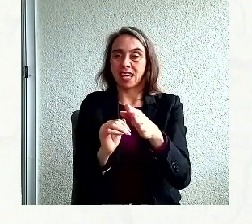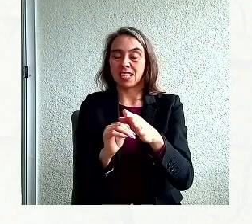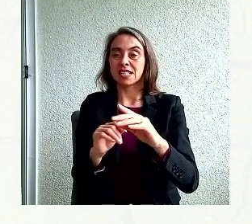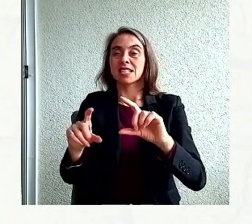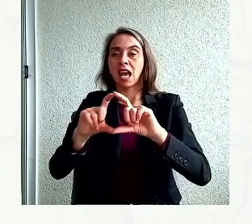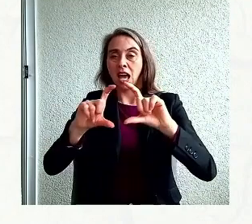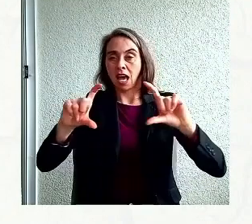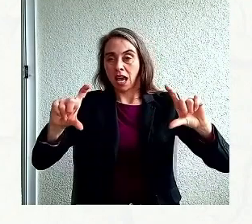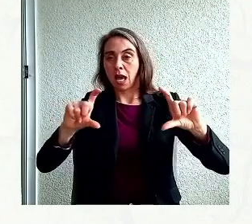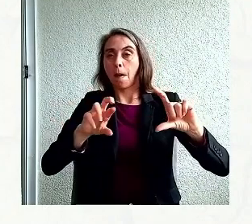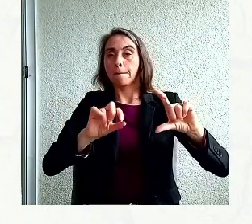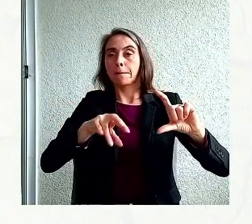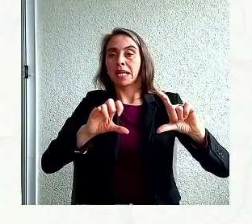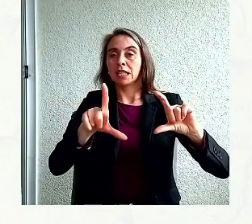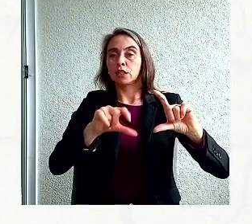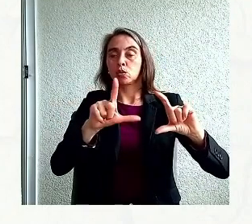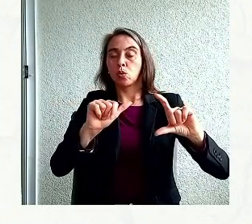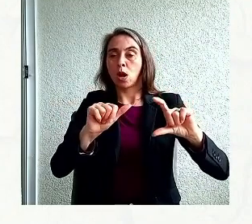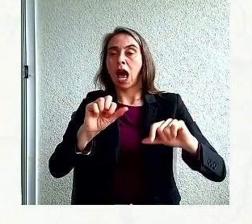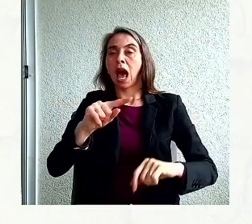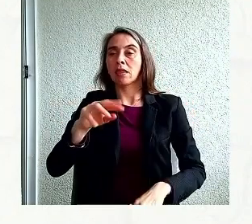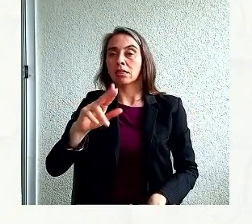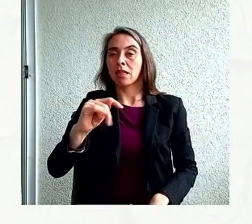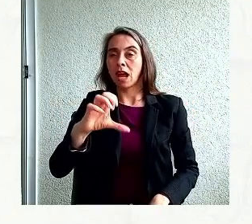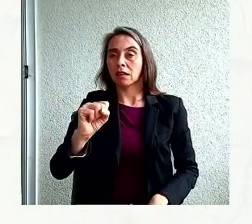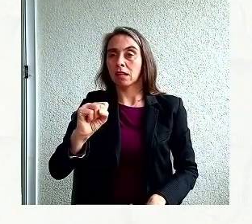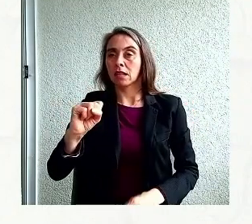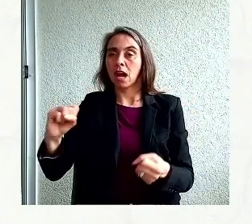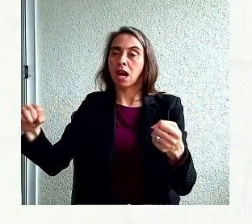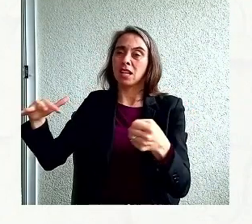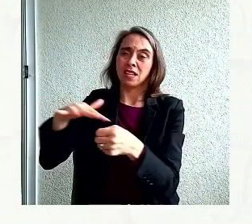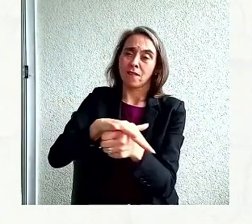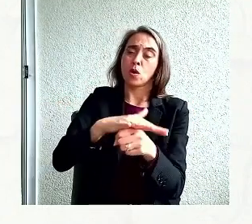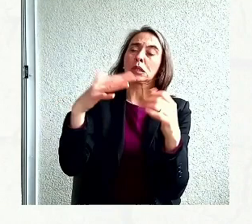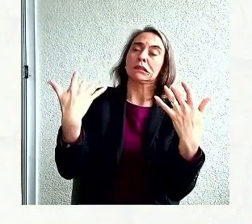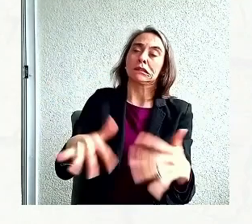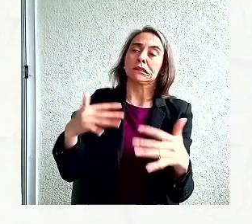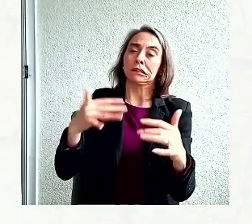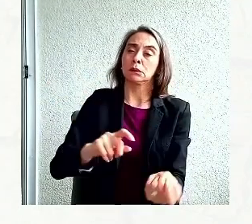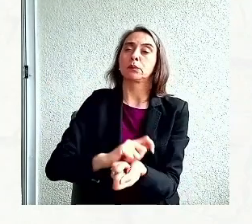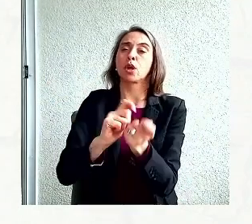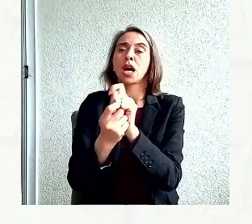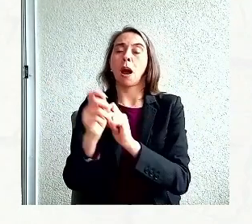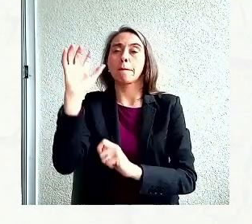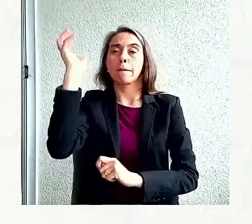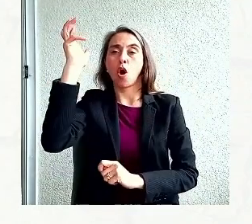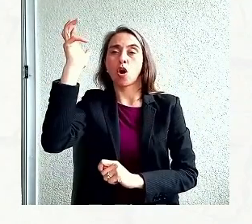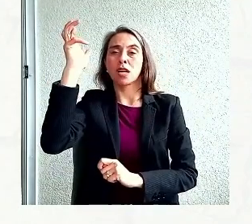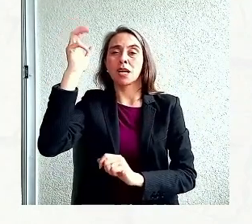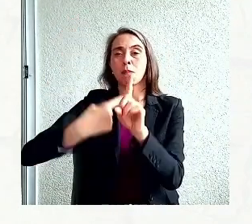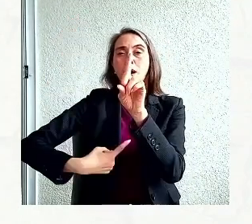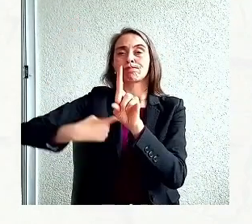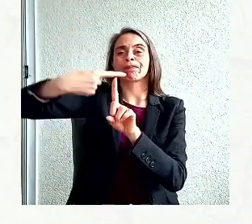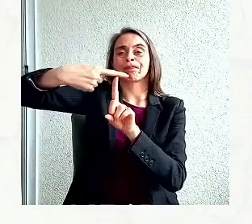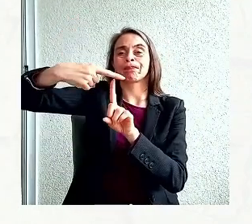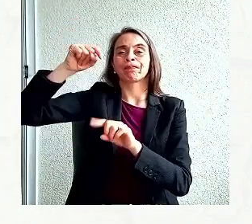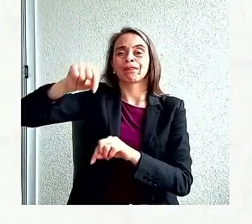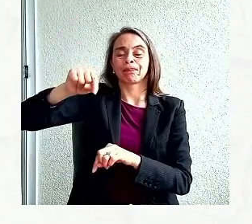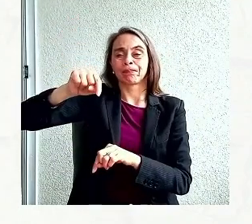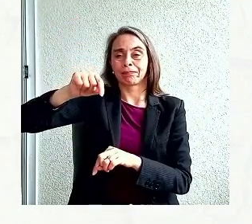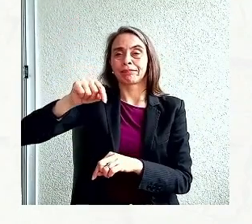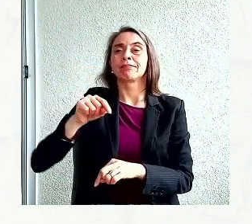climático. Entonces, allí es particular, o sea, la gente del hemisferio norte dice, si no hay tanto